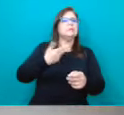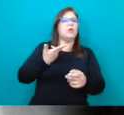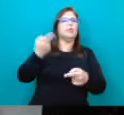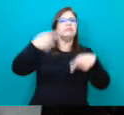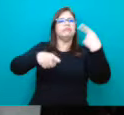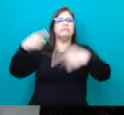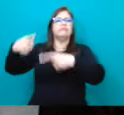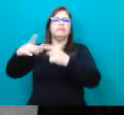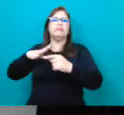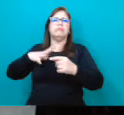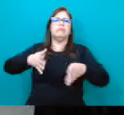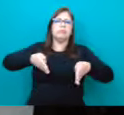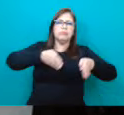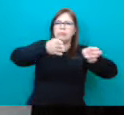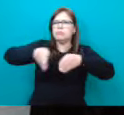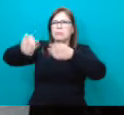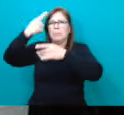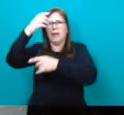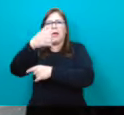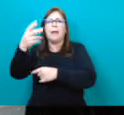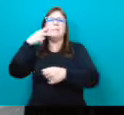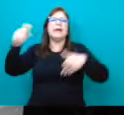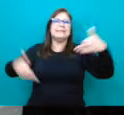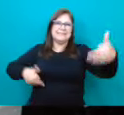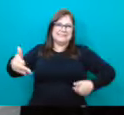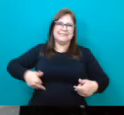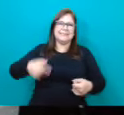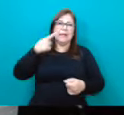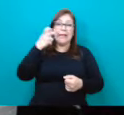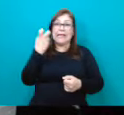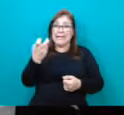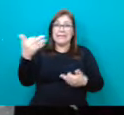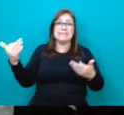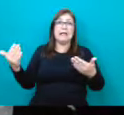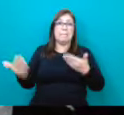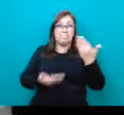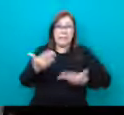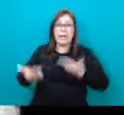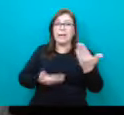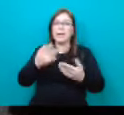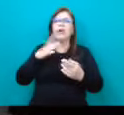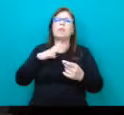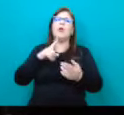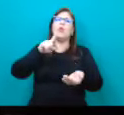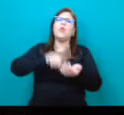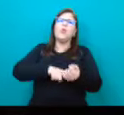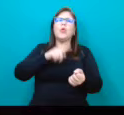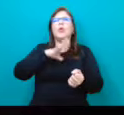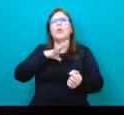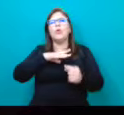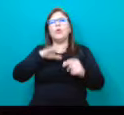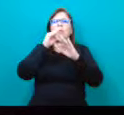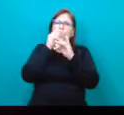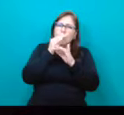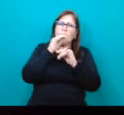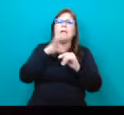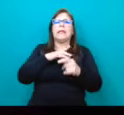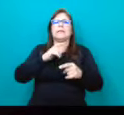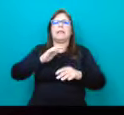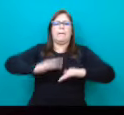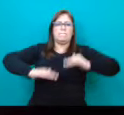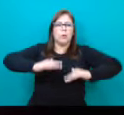plantación. Es toda una representación teatral, básicamente. En este tipo de danza los instrumentos tradicionales utilizados son la